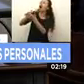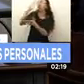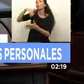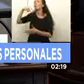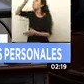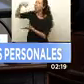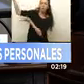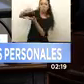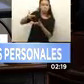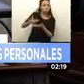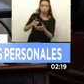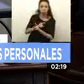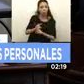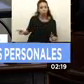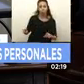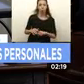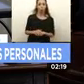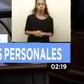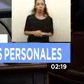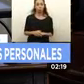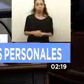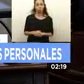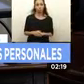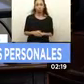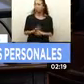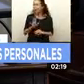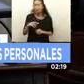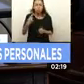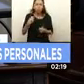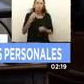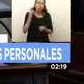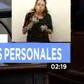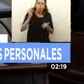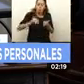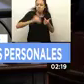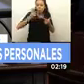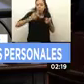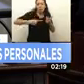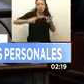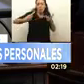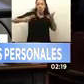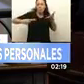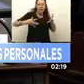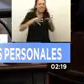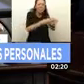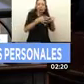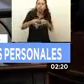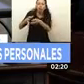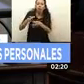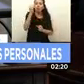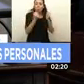vinieron las inversiones y así podíamos enumerar a cada uno de los sectores salvo a